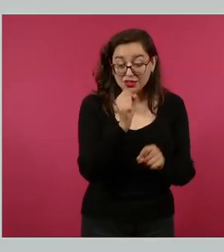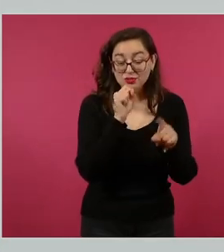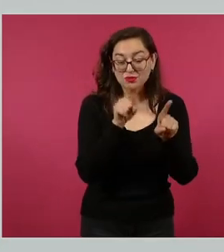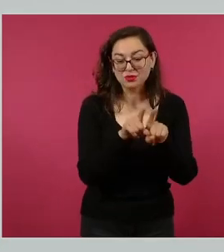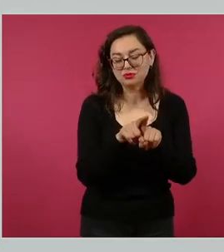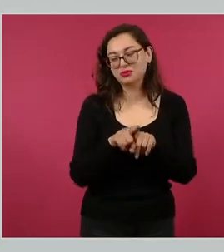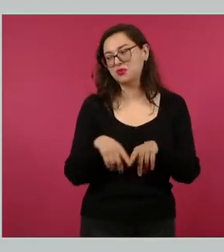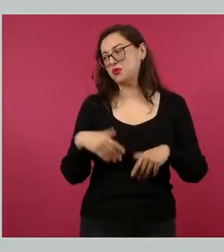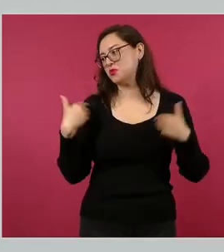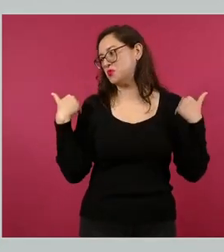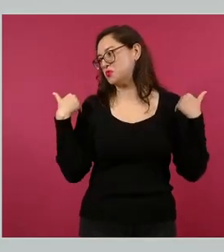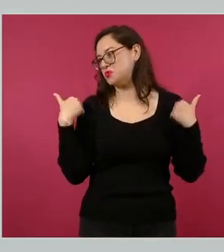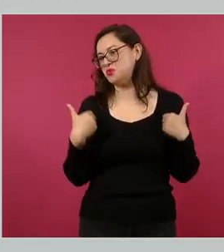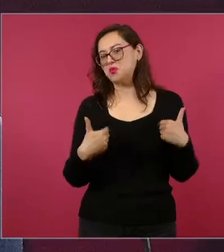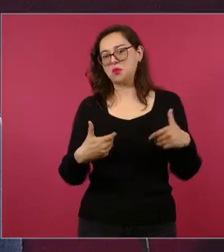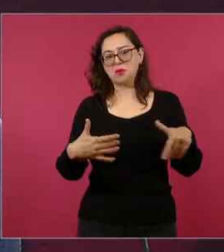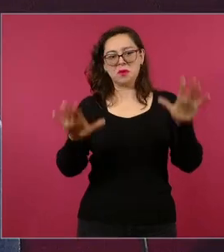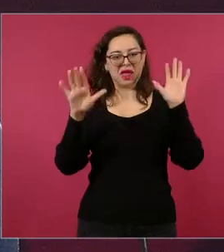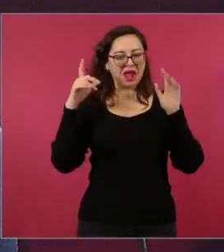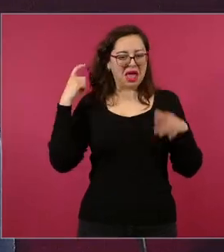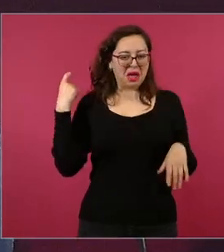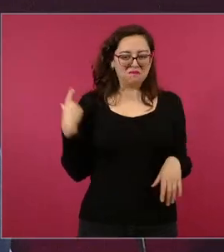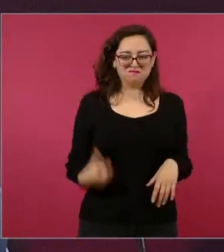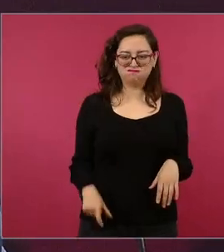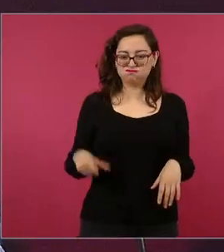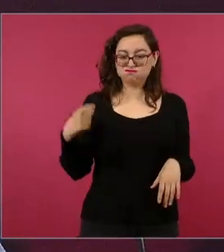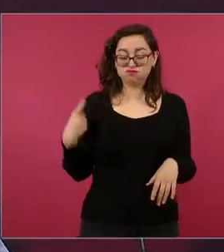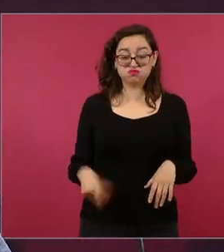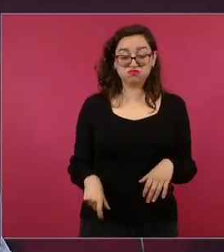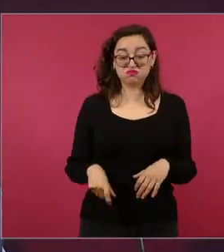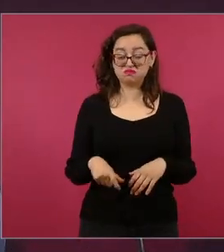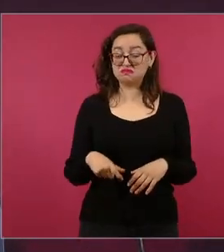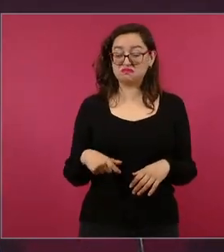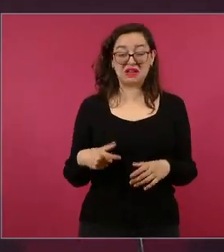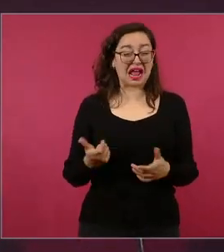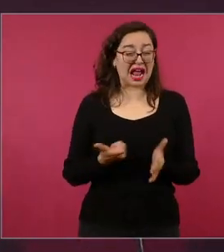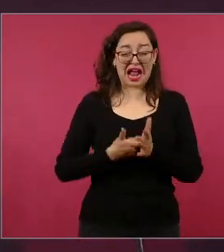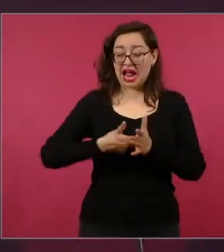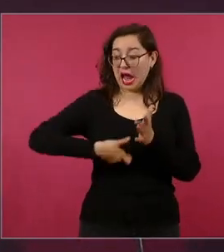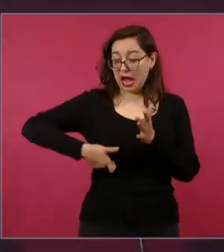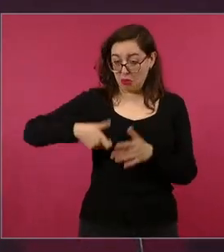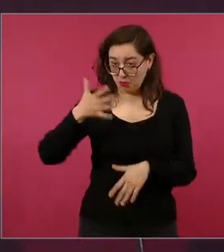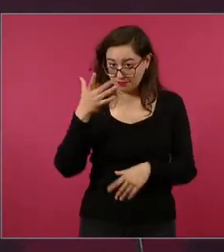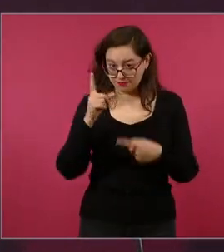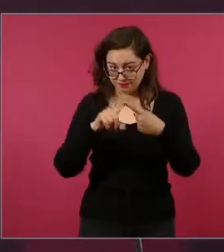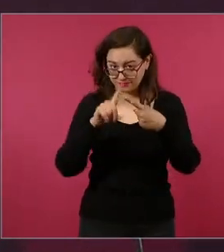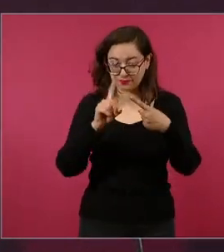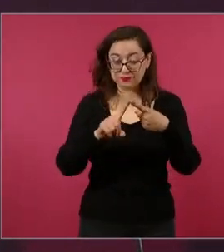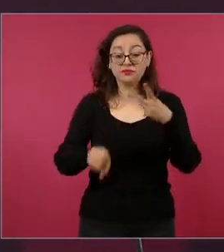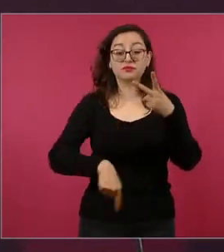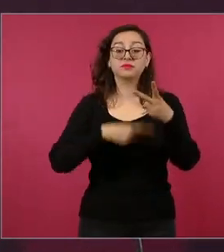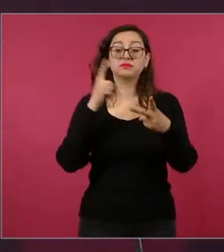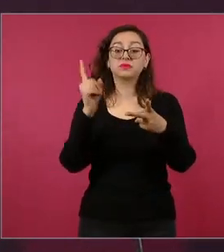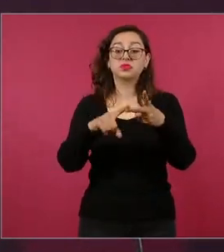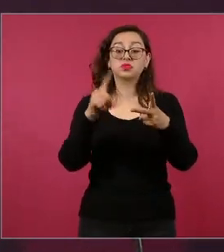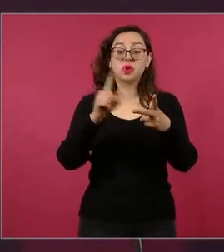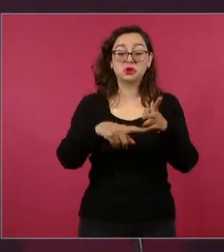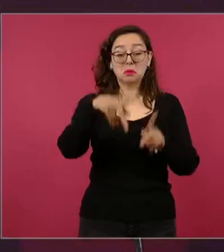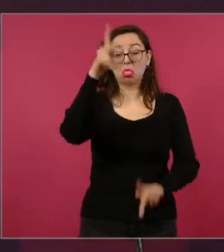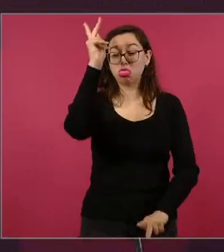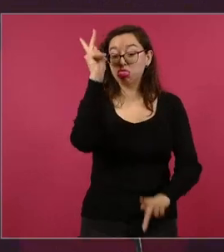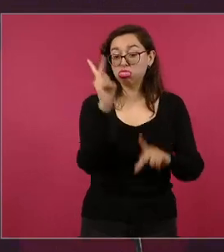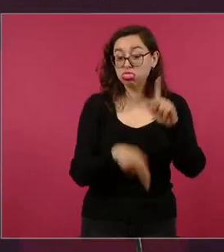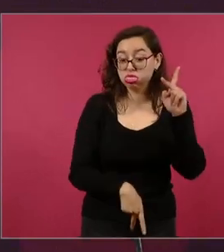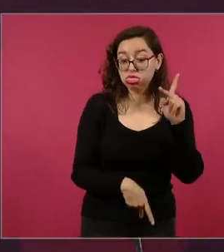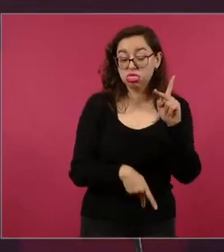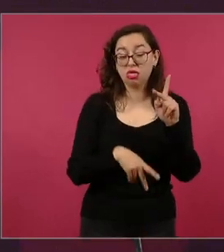¿cuánto hubiesen cobrado? No las hubiesen terminado, no estarían operando,